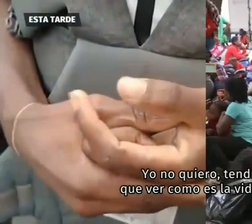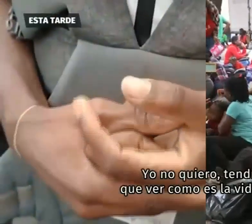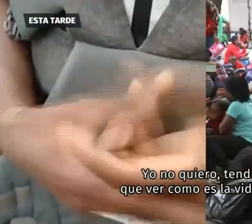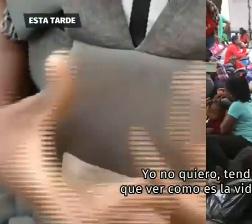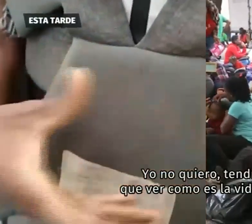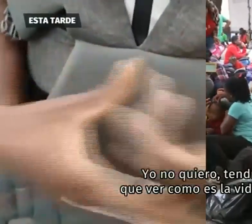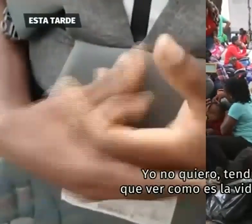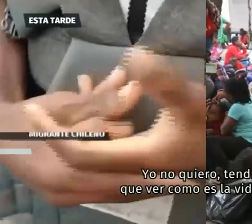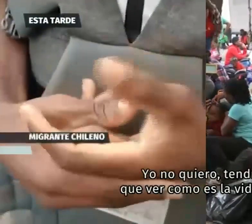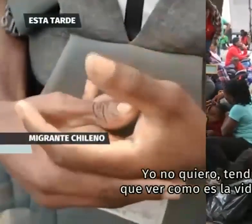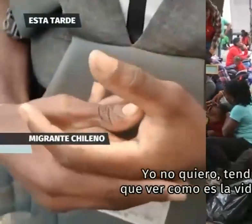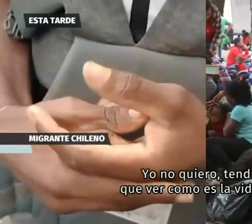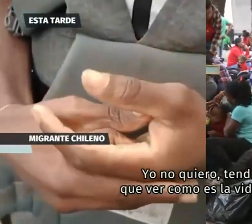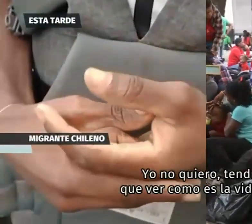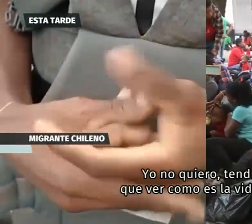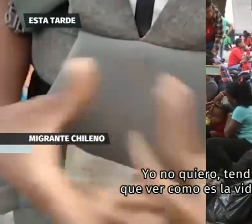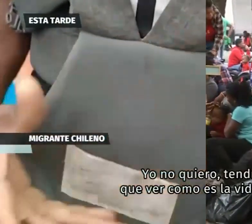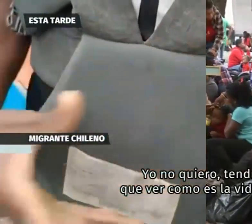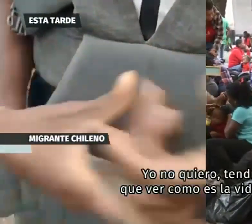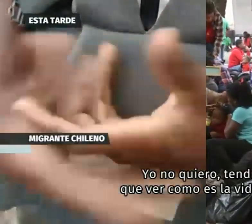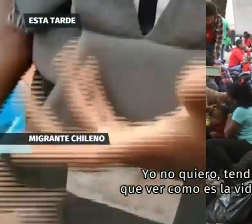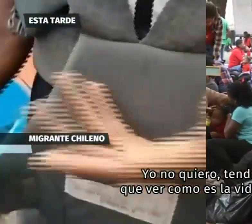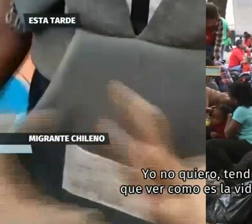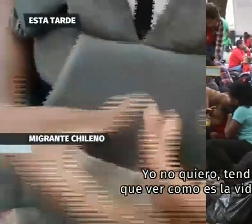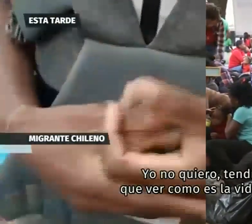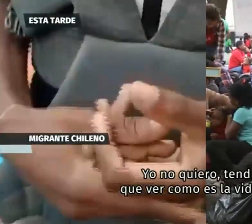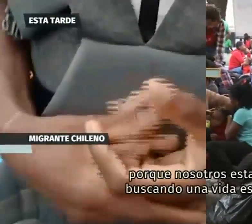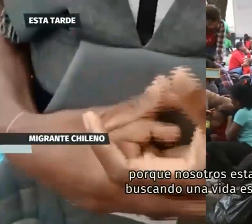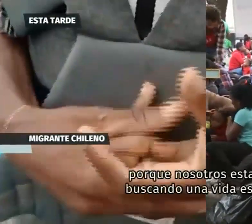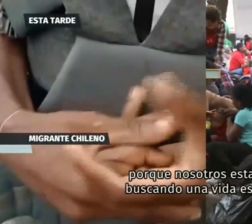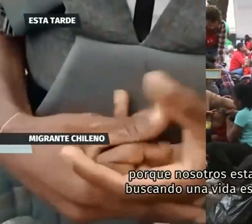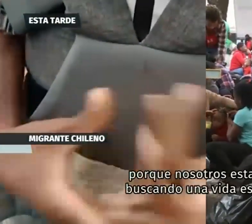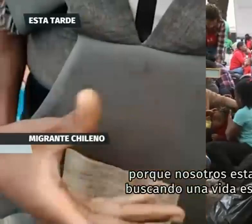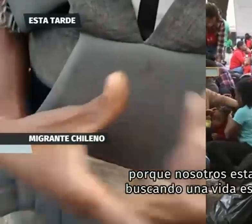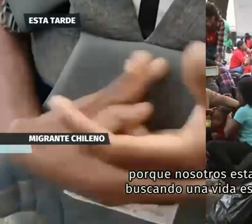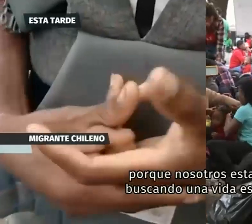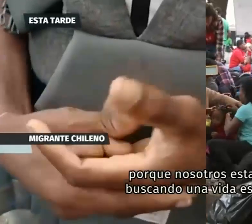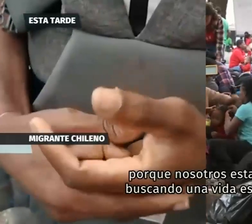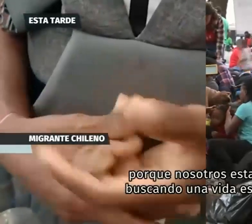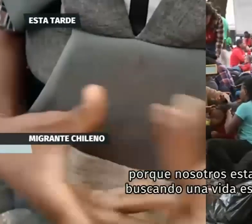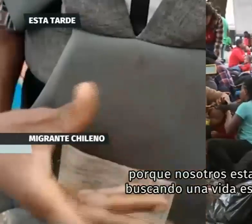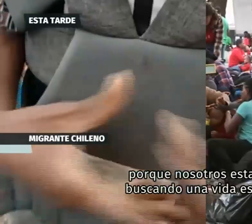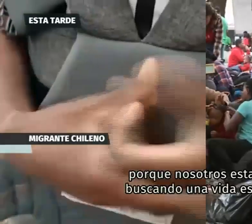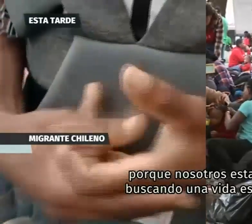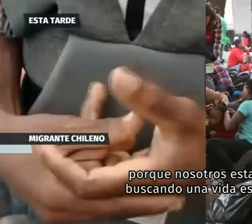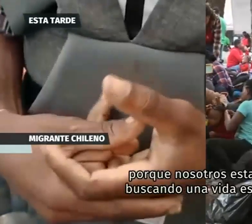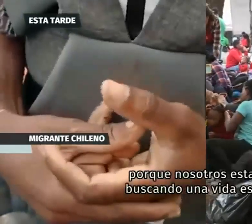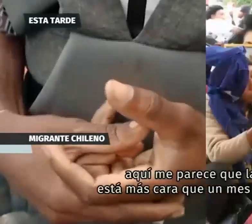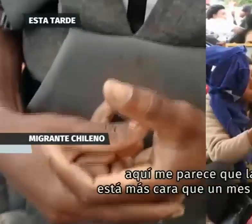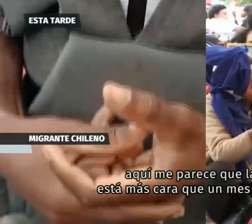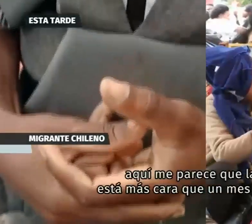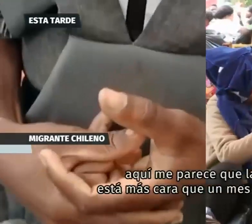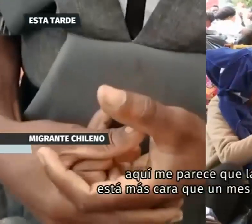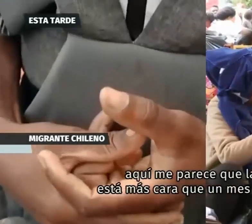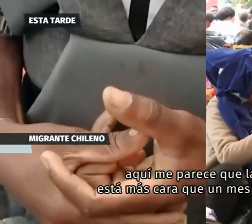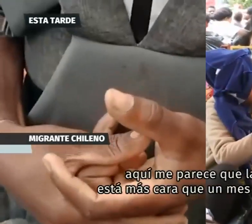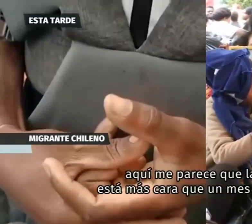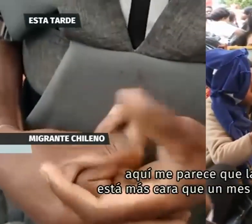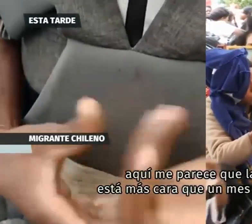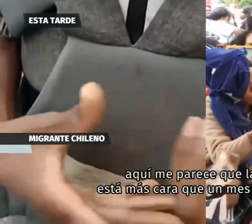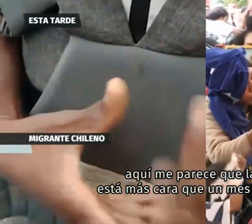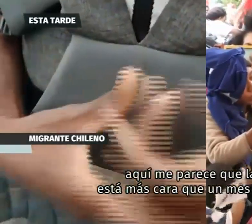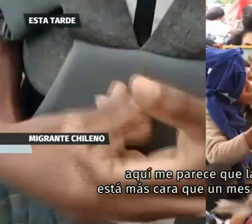no quiero, tengo que averiguar cómo va a quedar la vida aquí, porque nosotros estamos buscando una vida estable. Aquí parece que